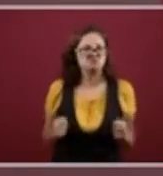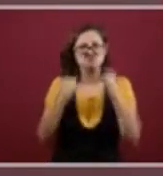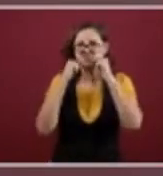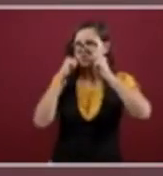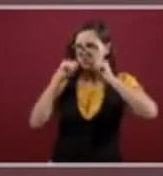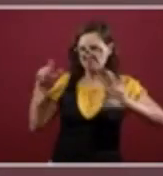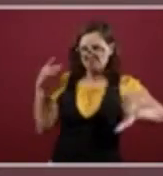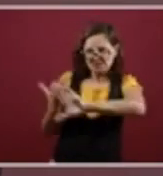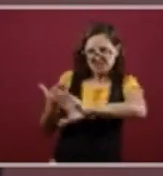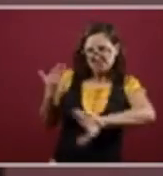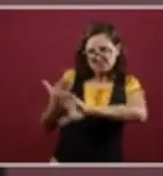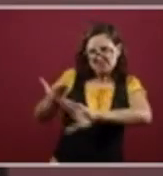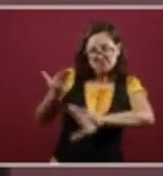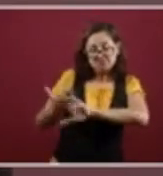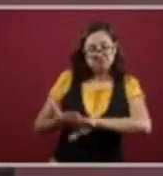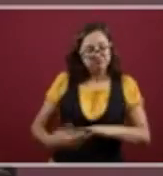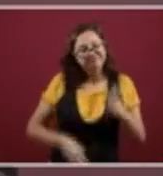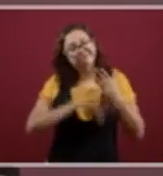nosotros.